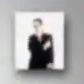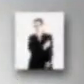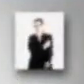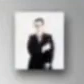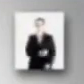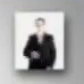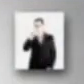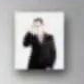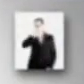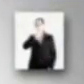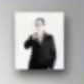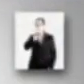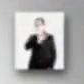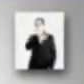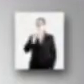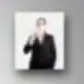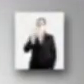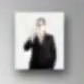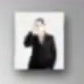para limitarse un poco.